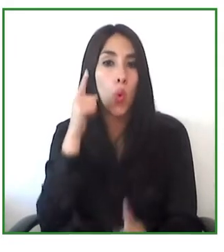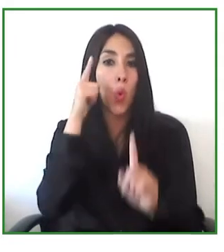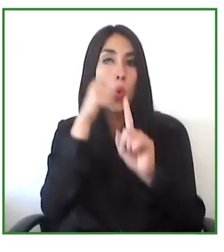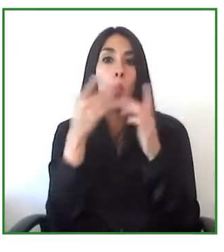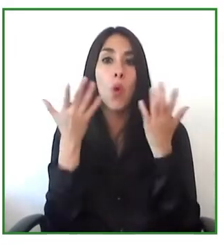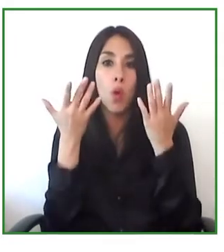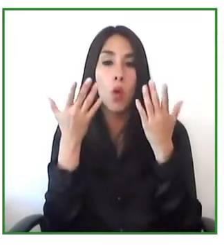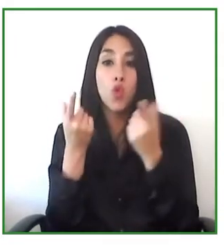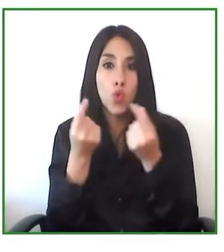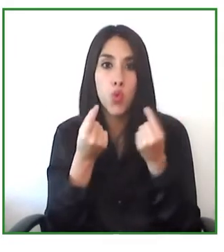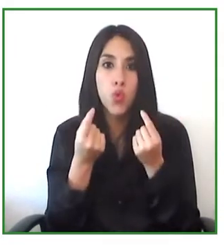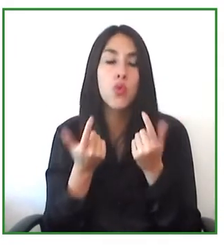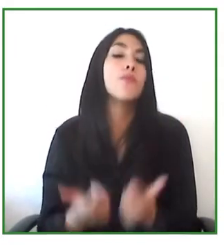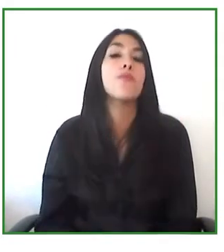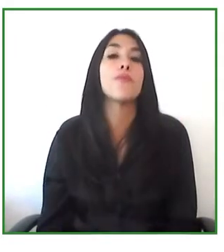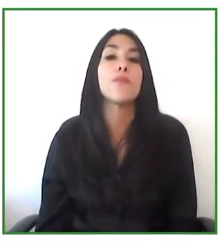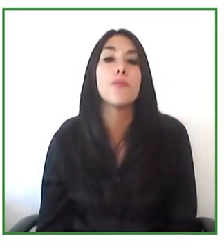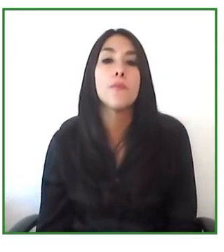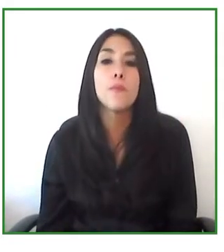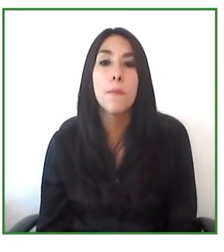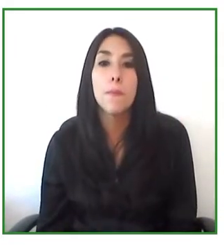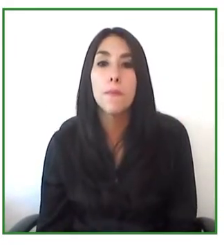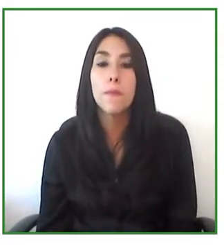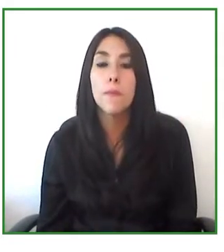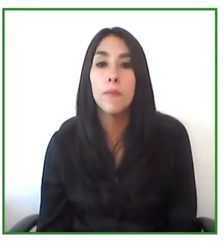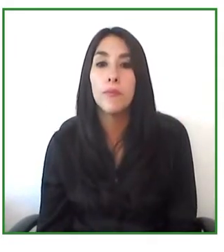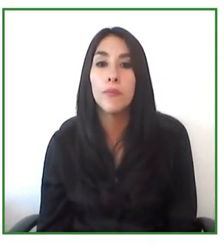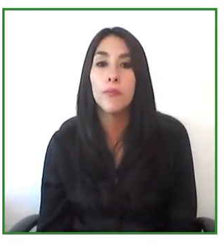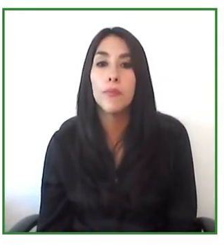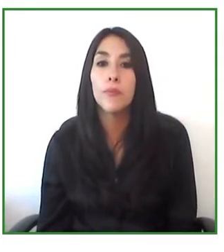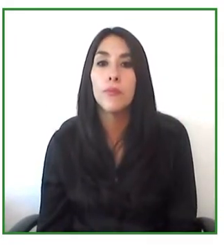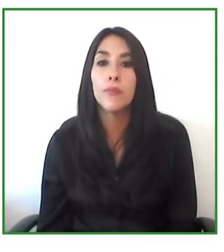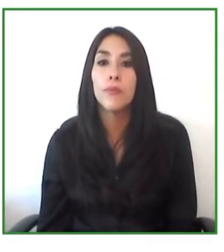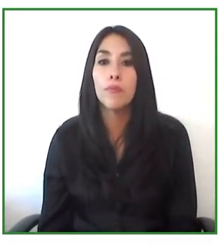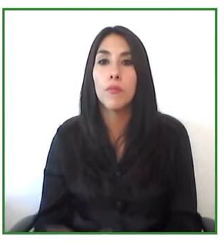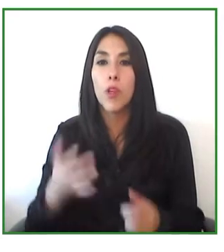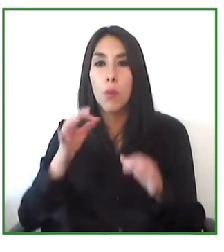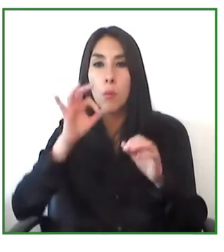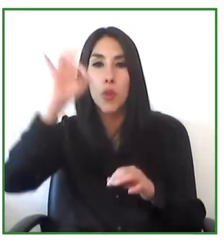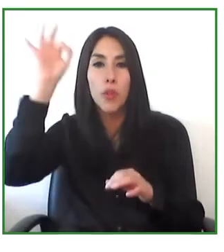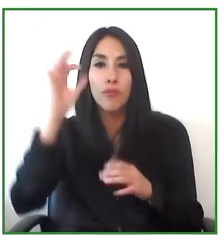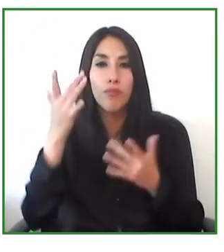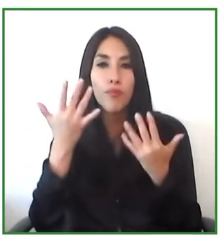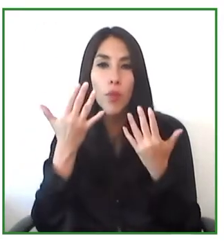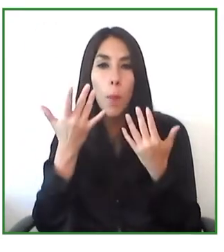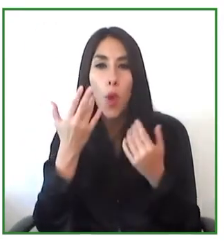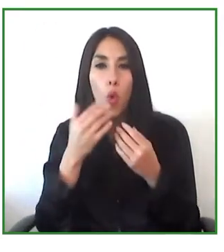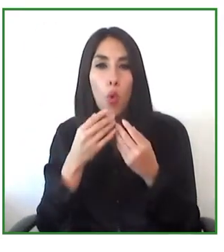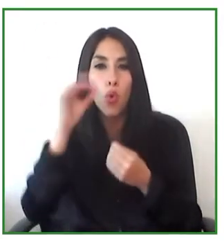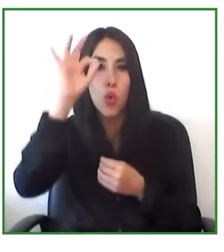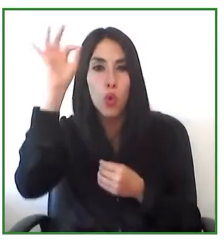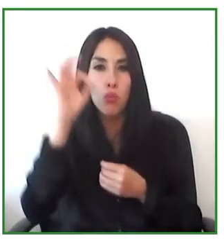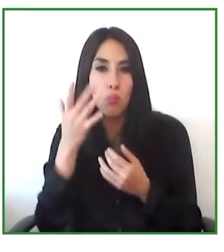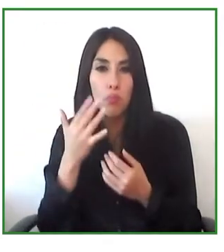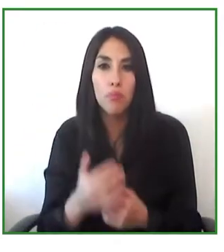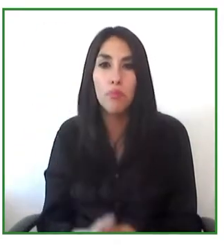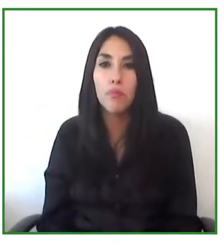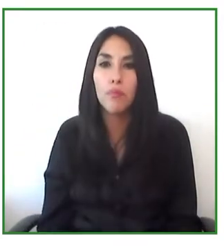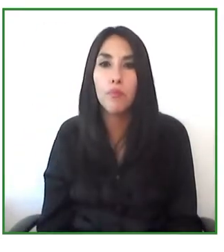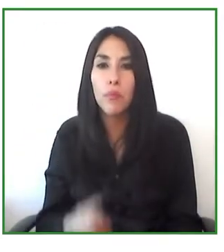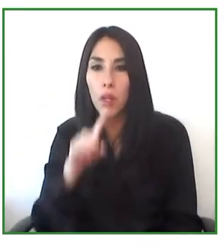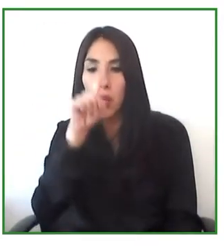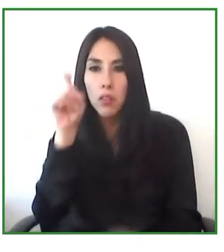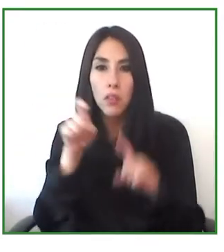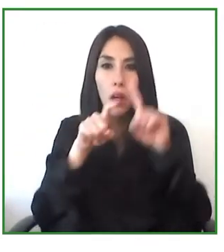la mensuración cualitativa, que es una encuesta con las empresas y también con los candidatos para comprender